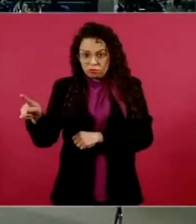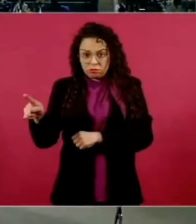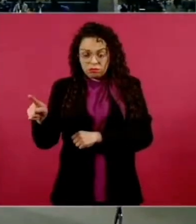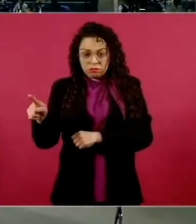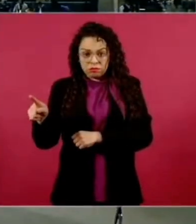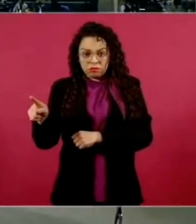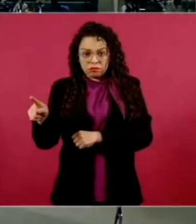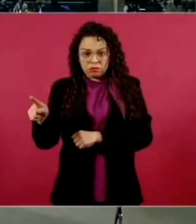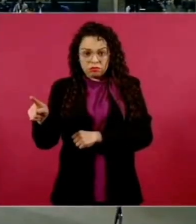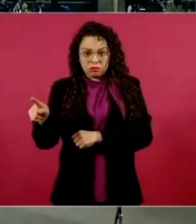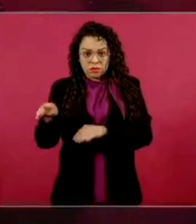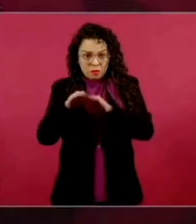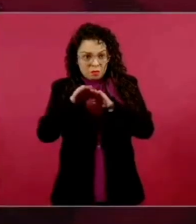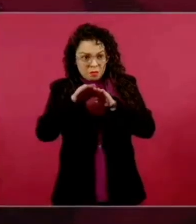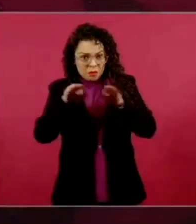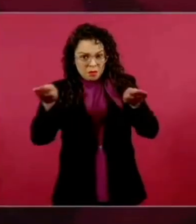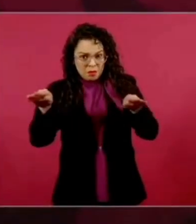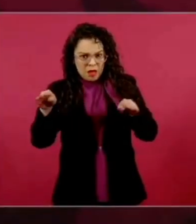las razas?